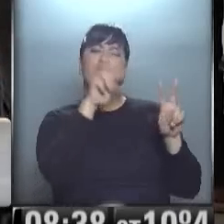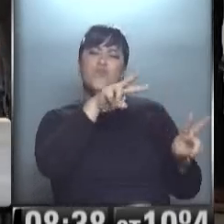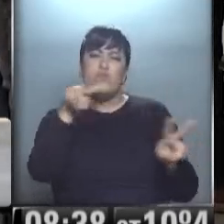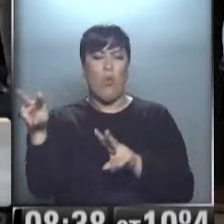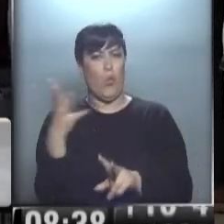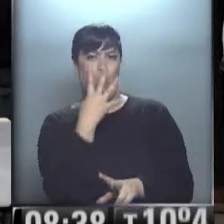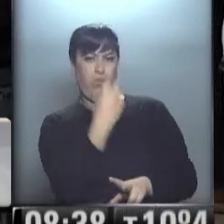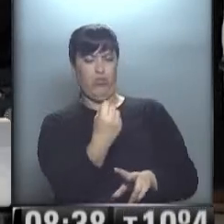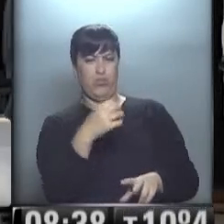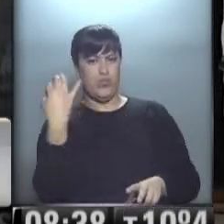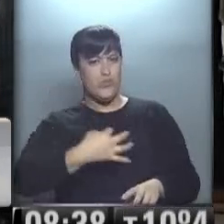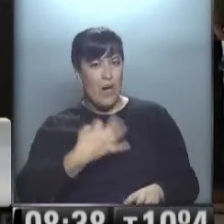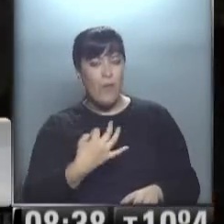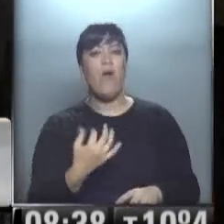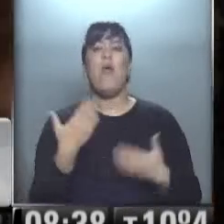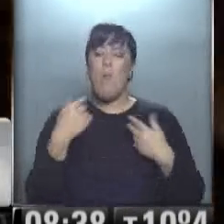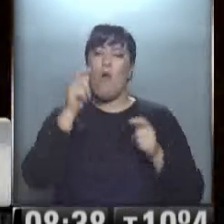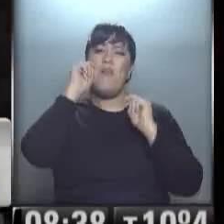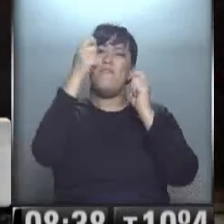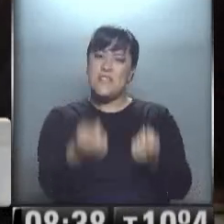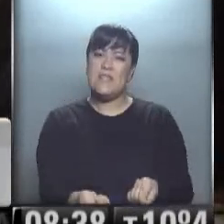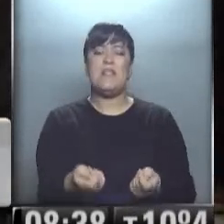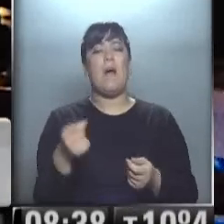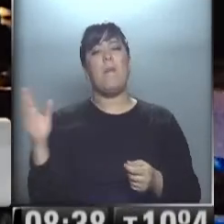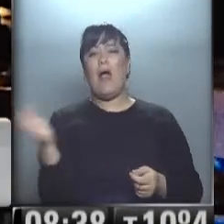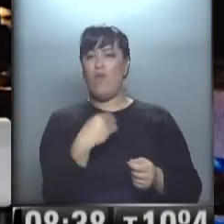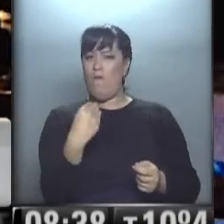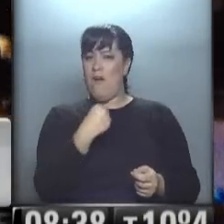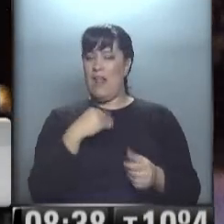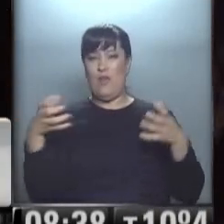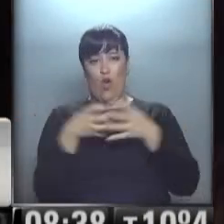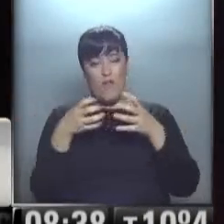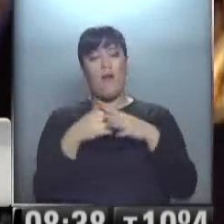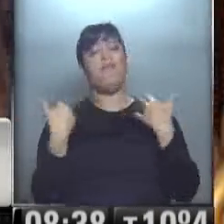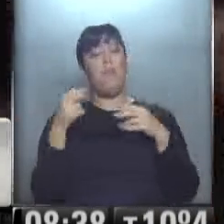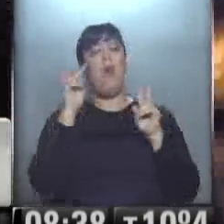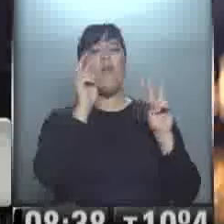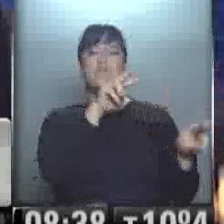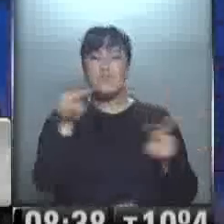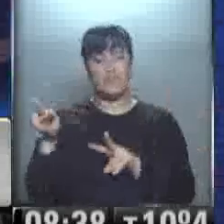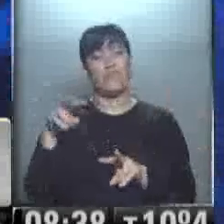que atractiva que vas a poder visitar. Para todos aquellos fanáticos de la banda, seguramente será de recorrido